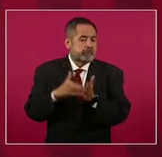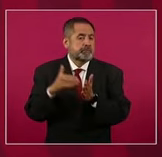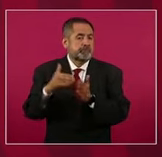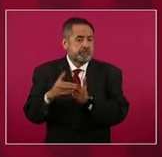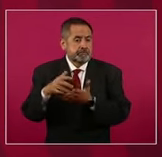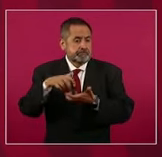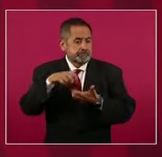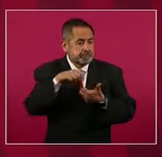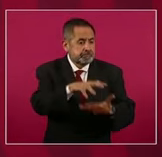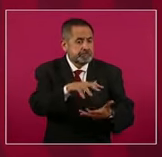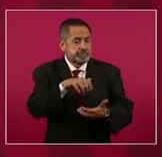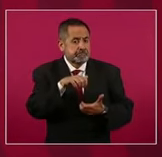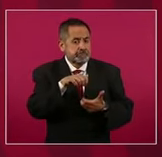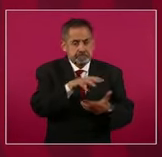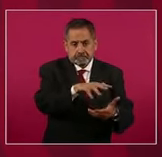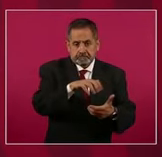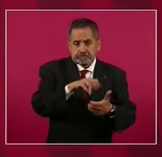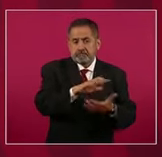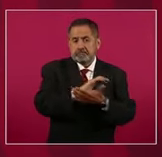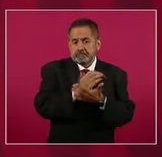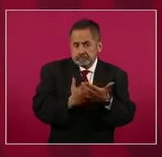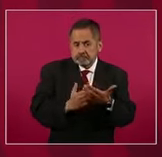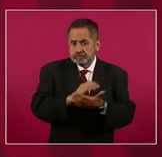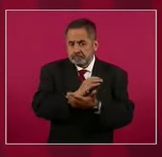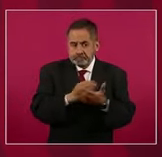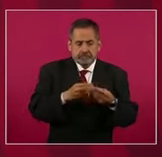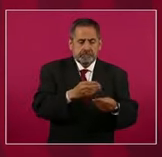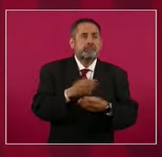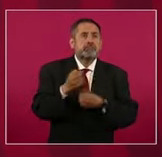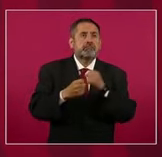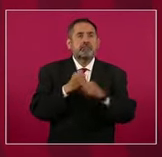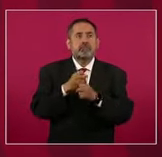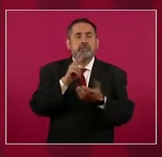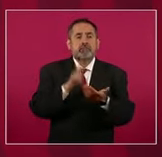5,505 millones. En 2016, por